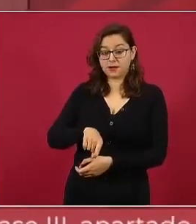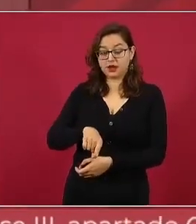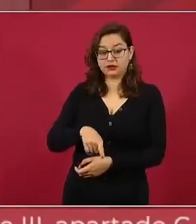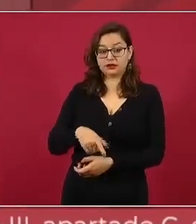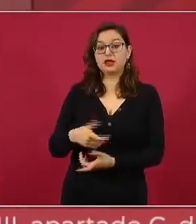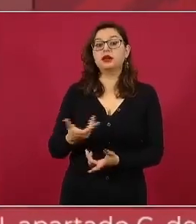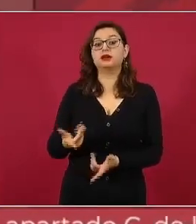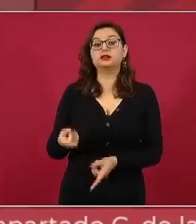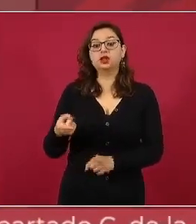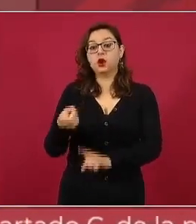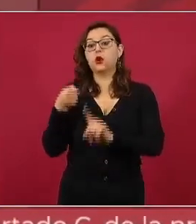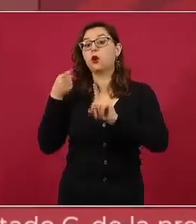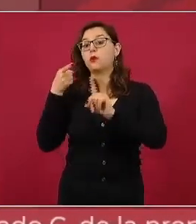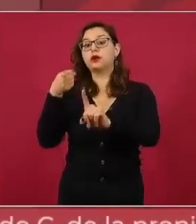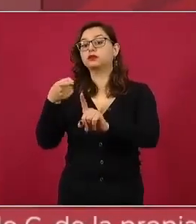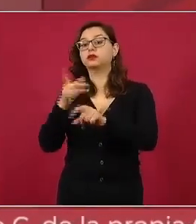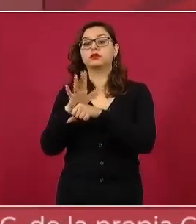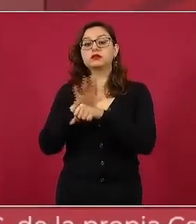completamente